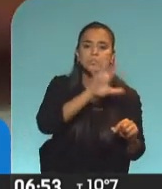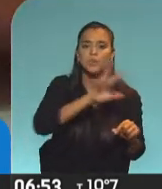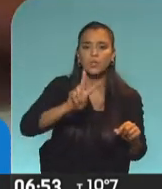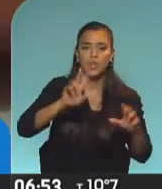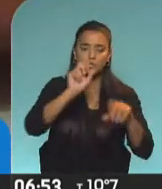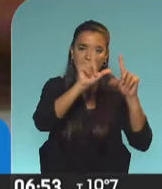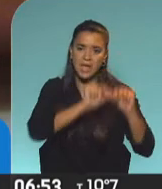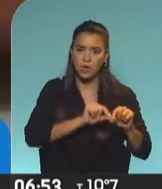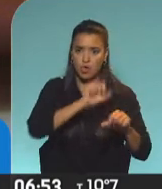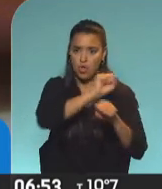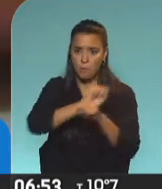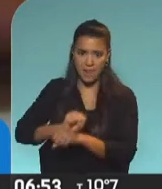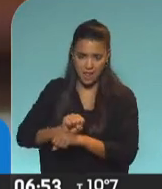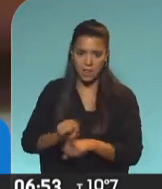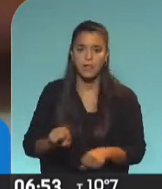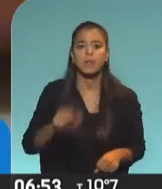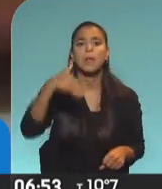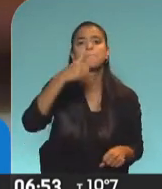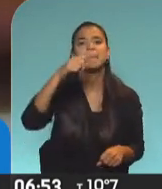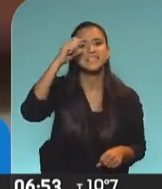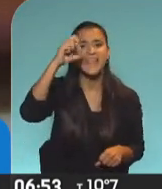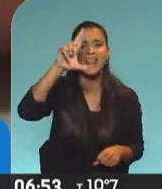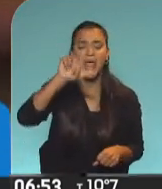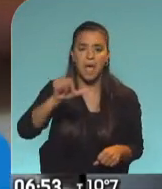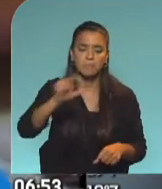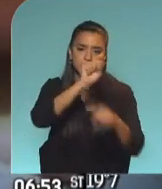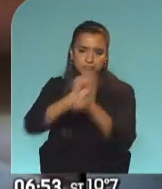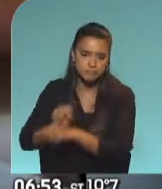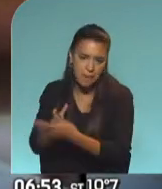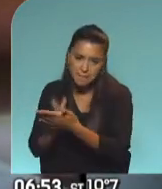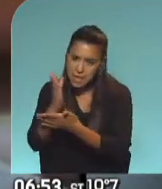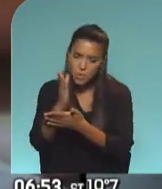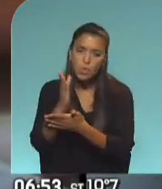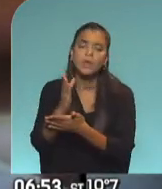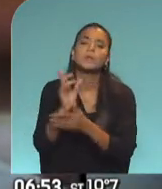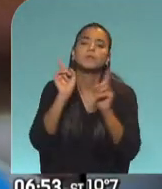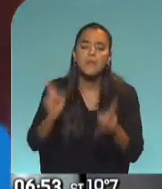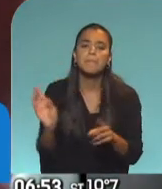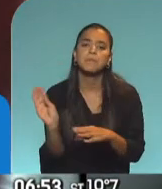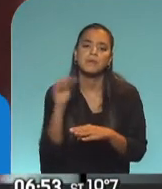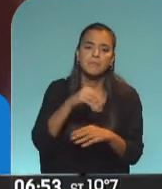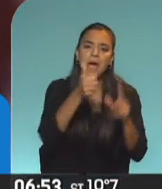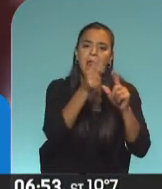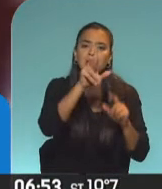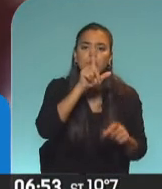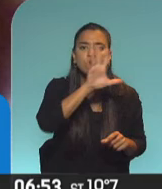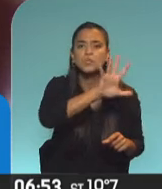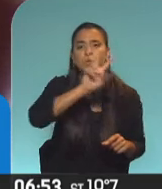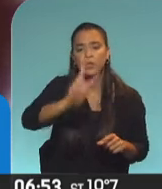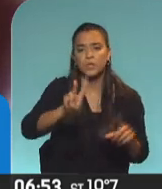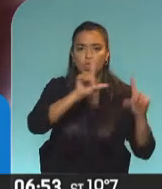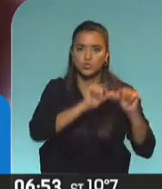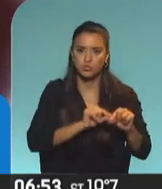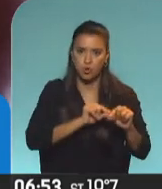Penal. Emilio Eduardo Macera, reclusión perpetua con más la accesoria del artículo 52 del Código